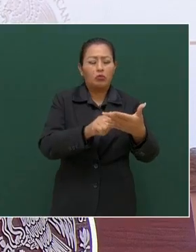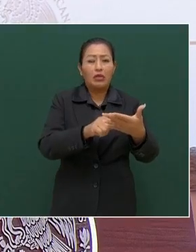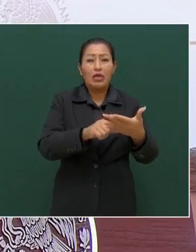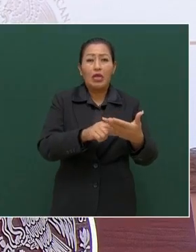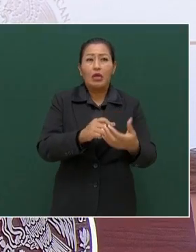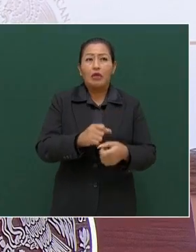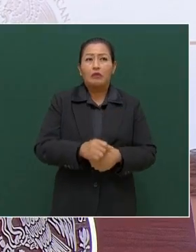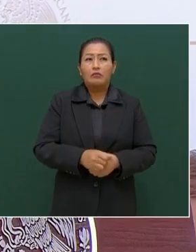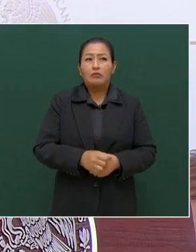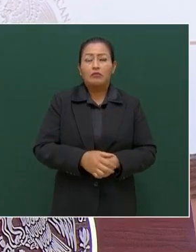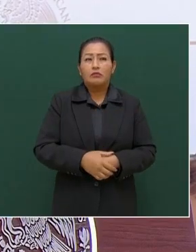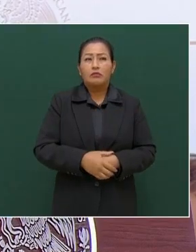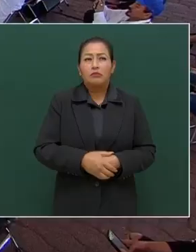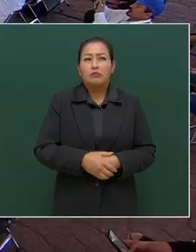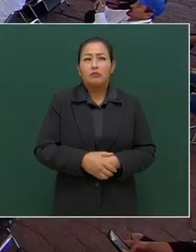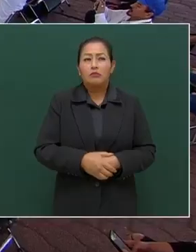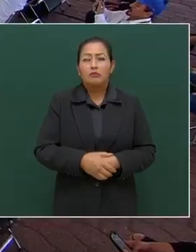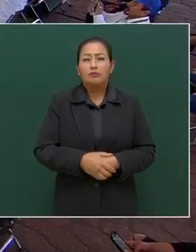Contralínea.